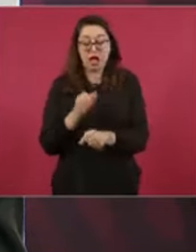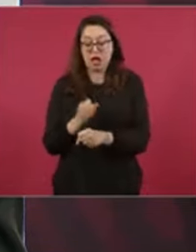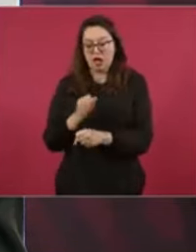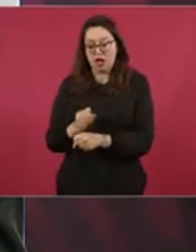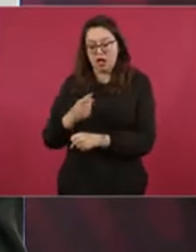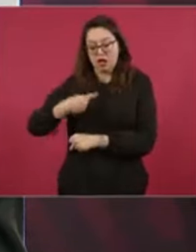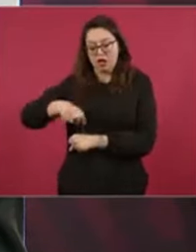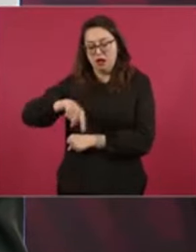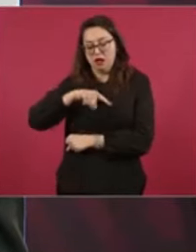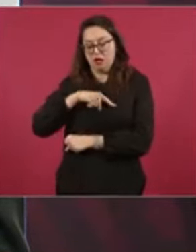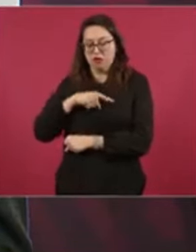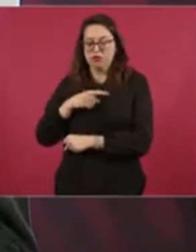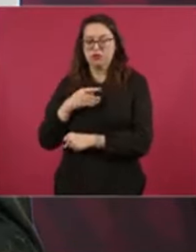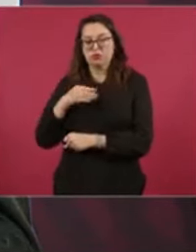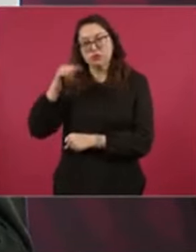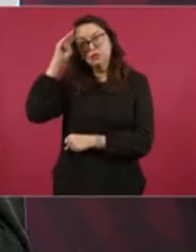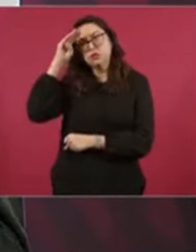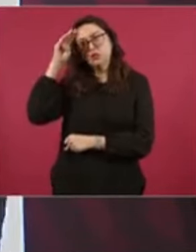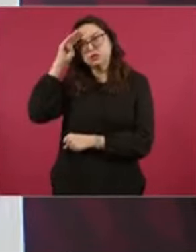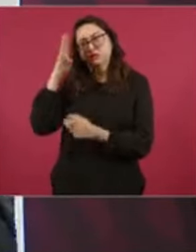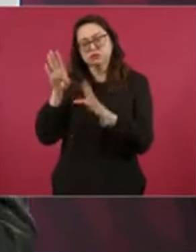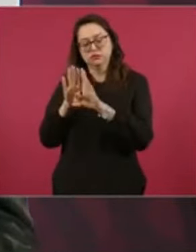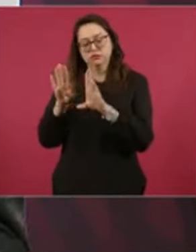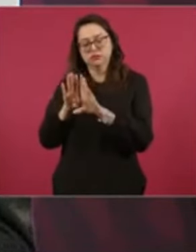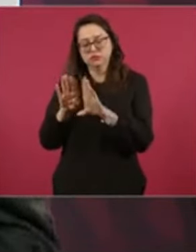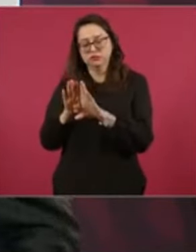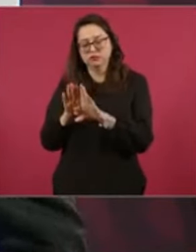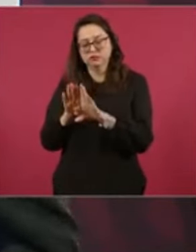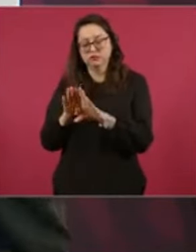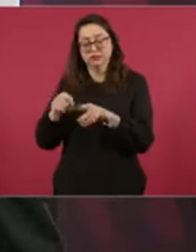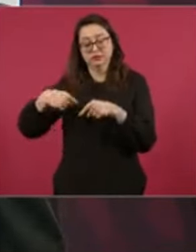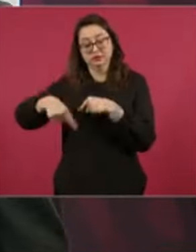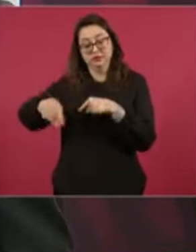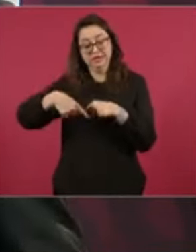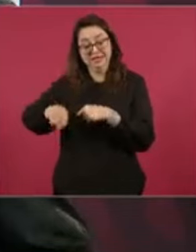que ahora no podemos, y además porque todavía